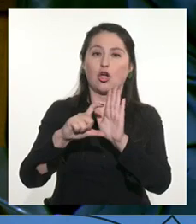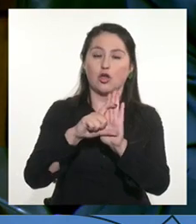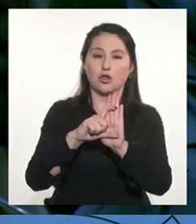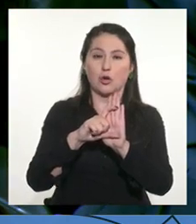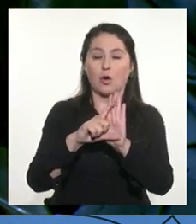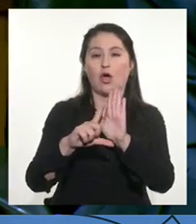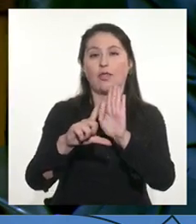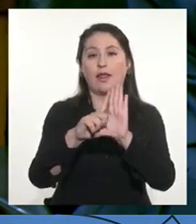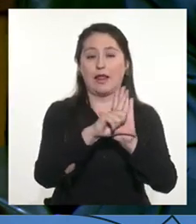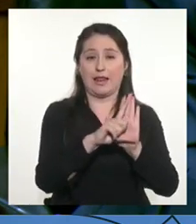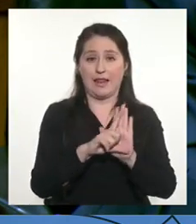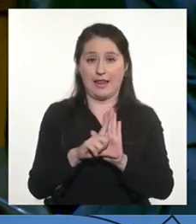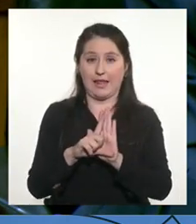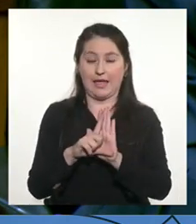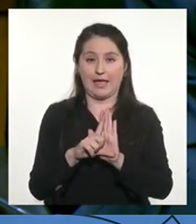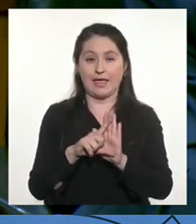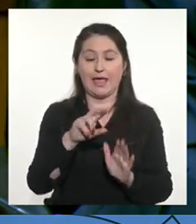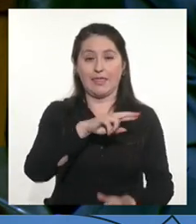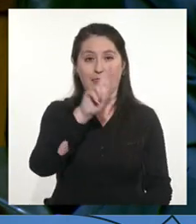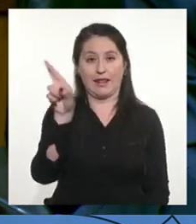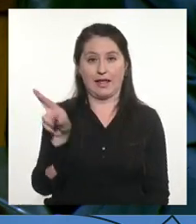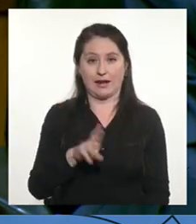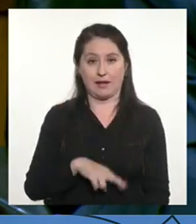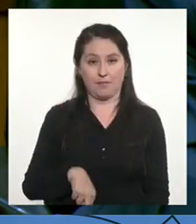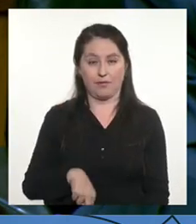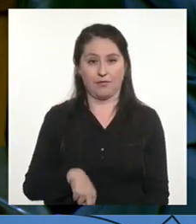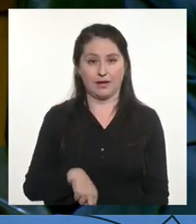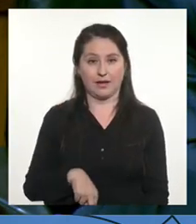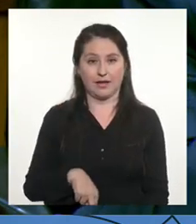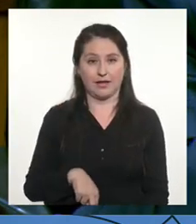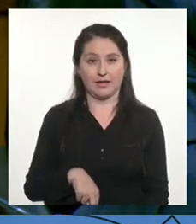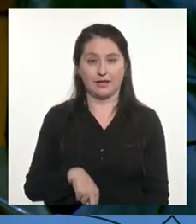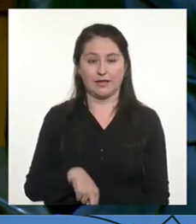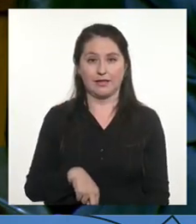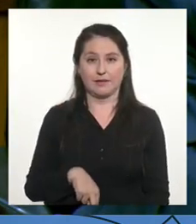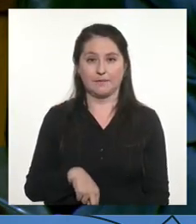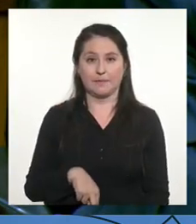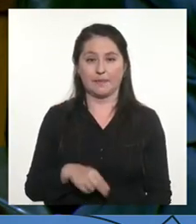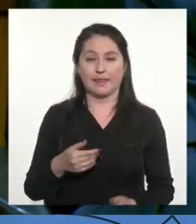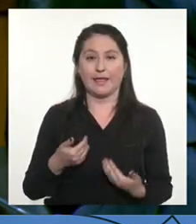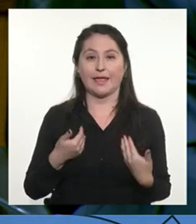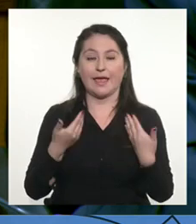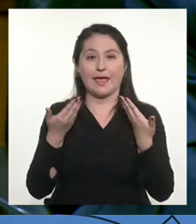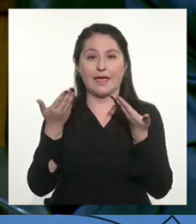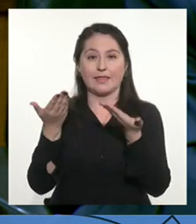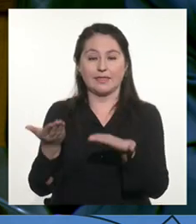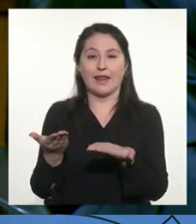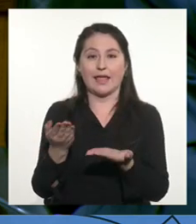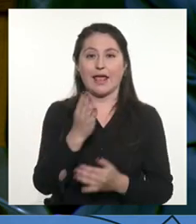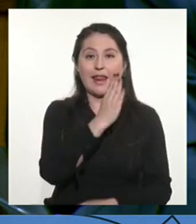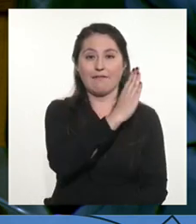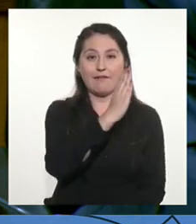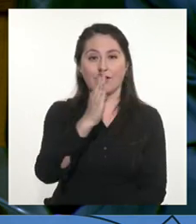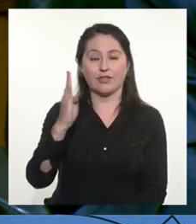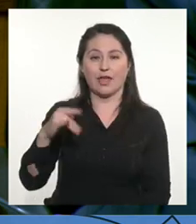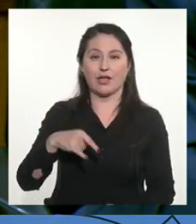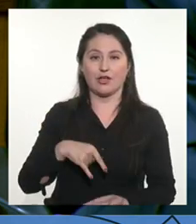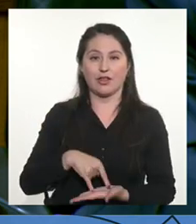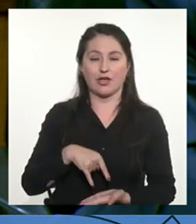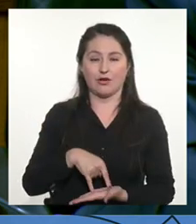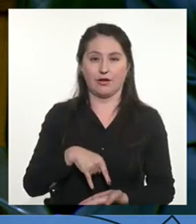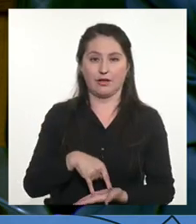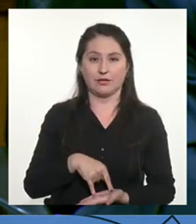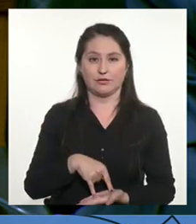leyes de la república que entregué la biblioteca del congreso nacional